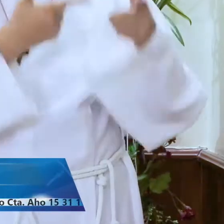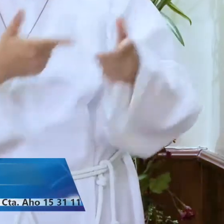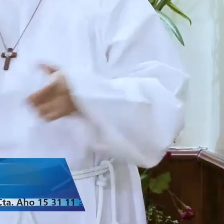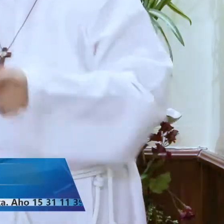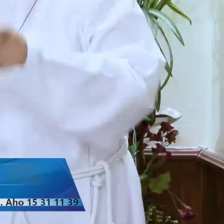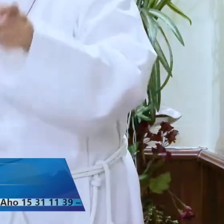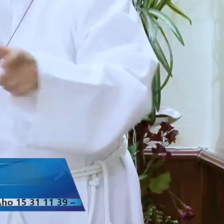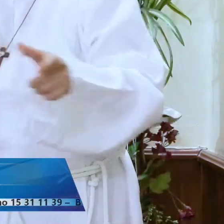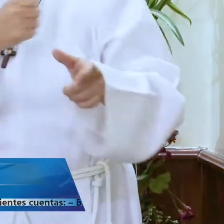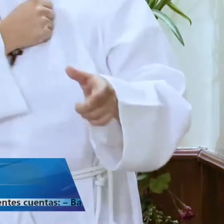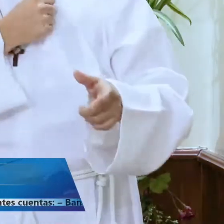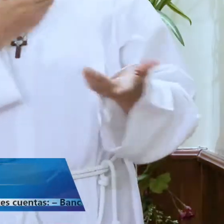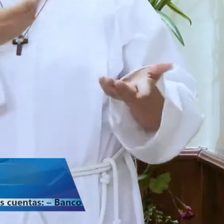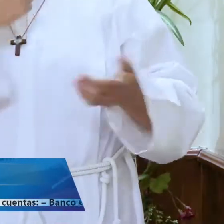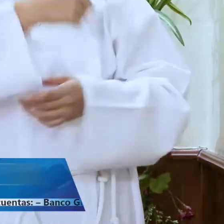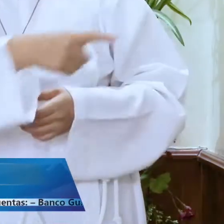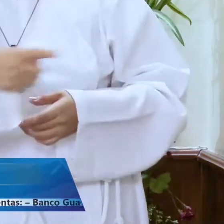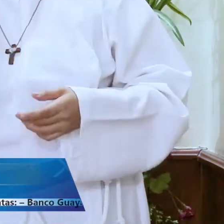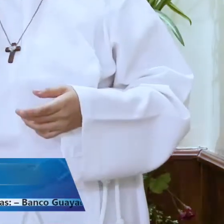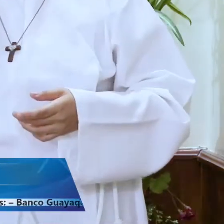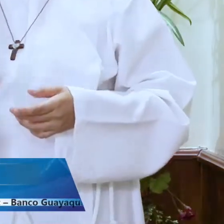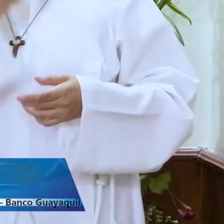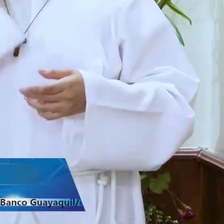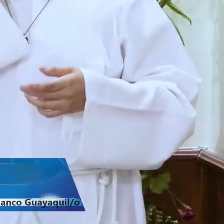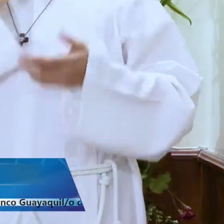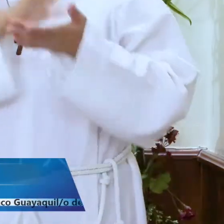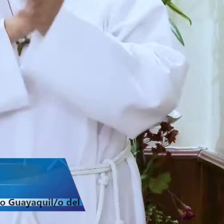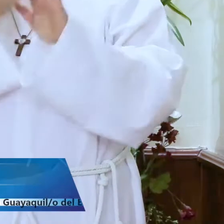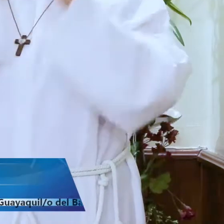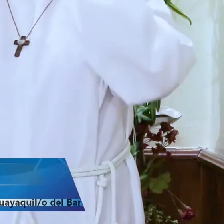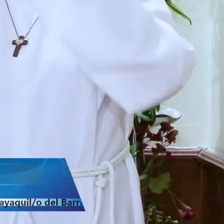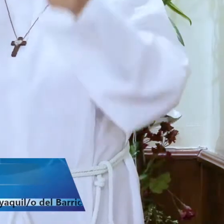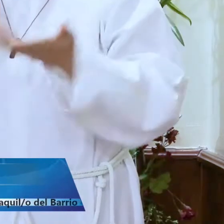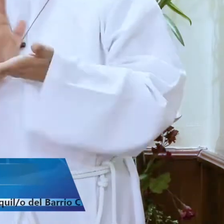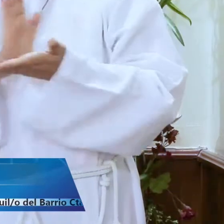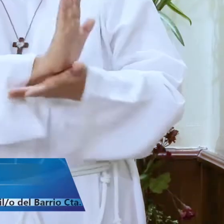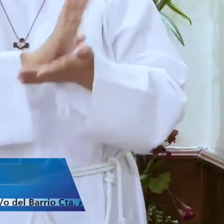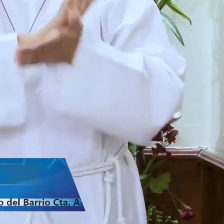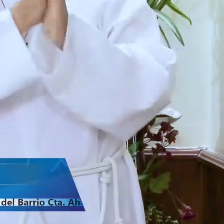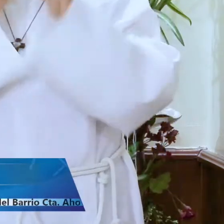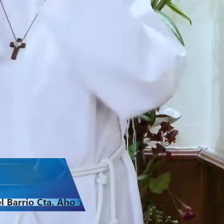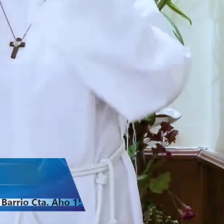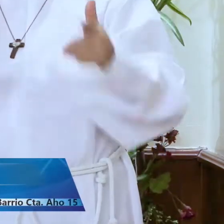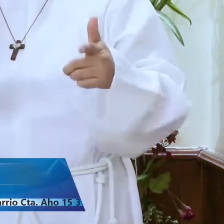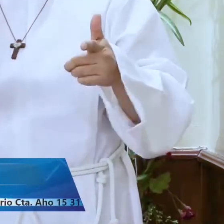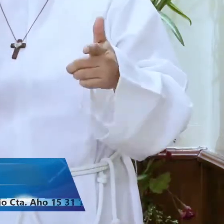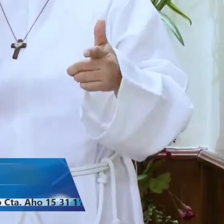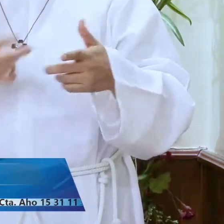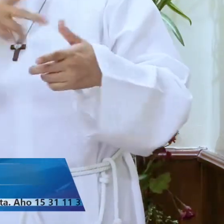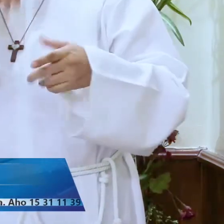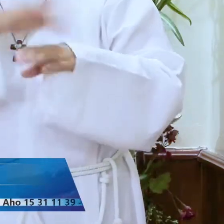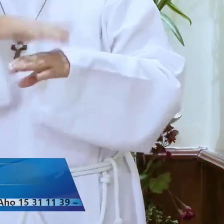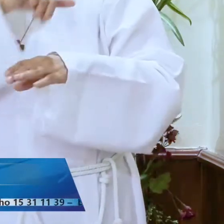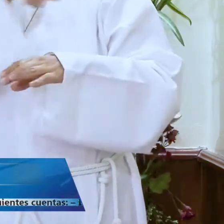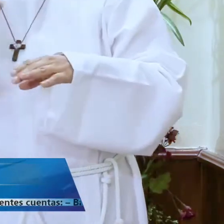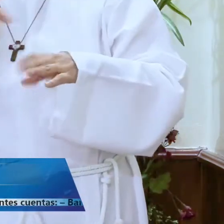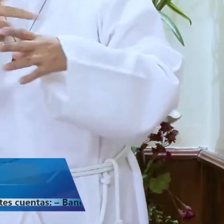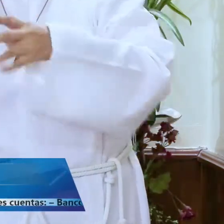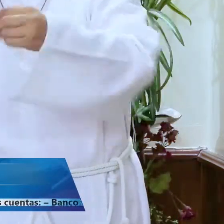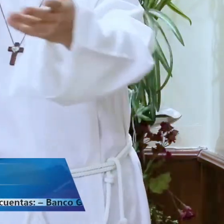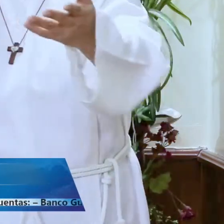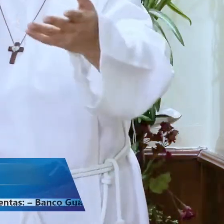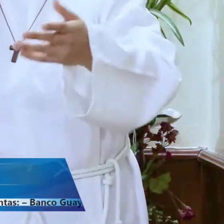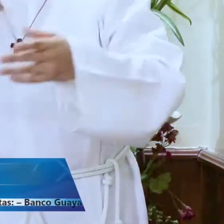han rechazado y expresado a mis ovejas y no las han cuidado yo me encargaré de